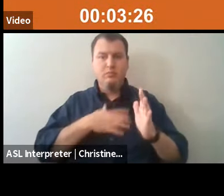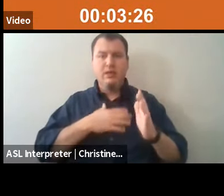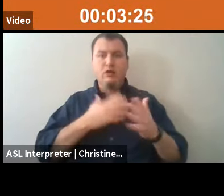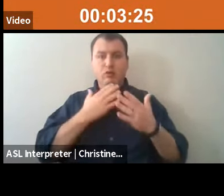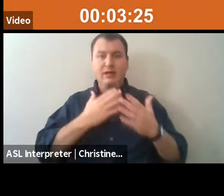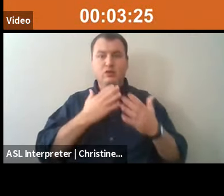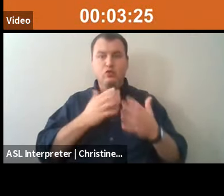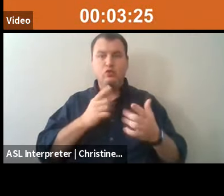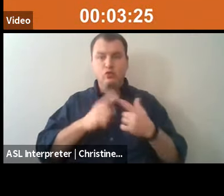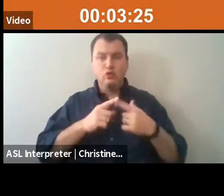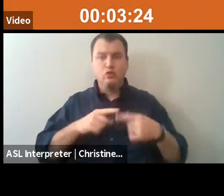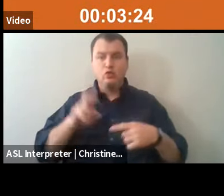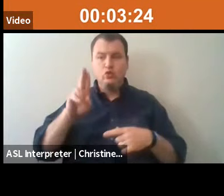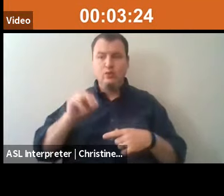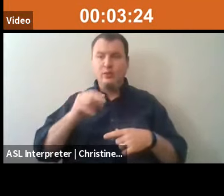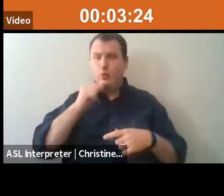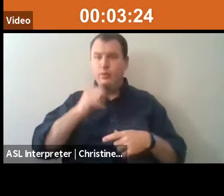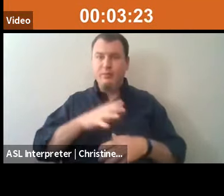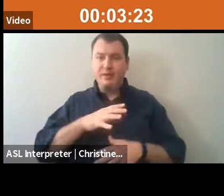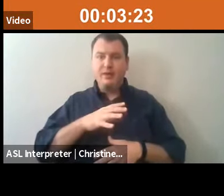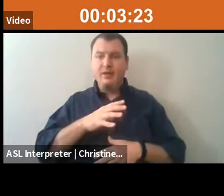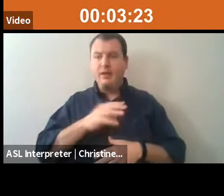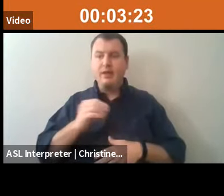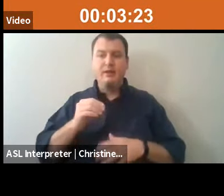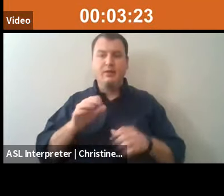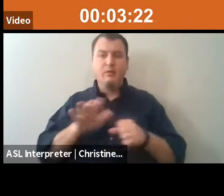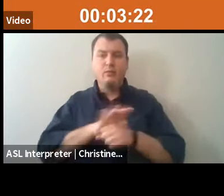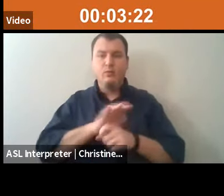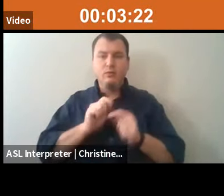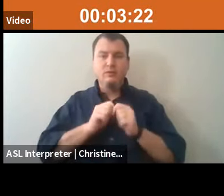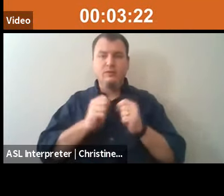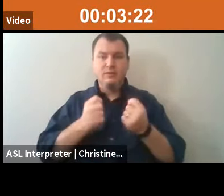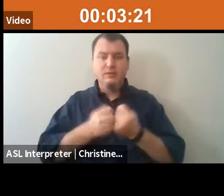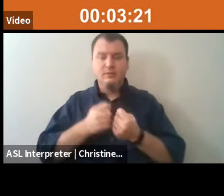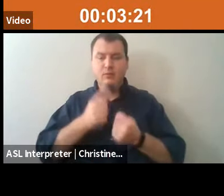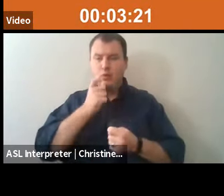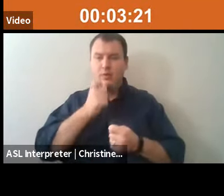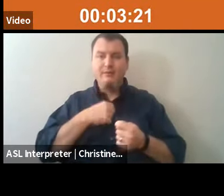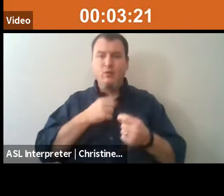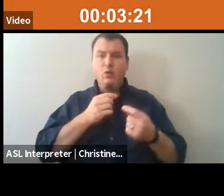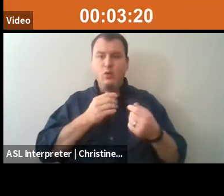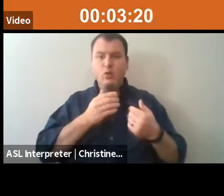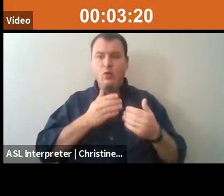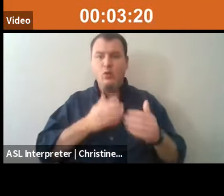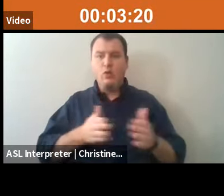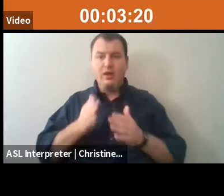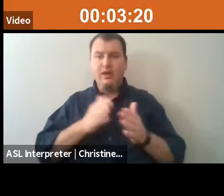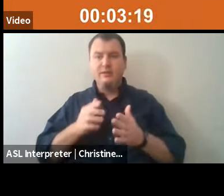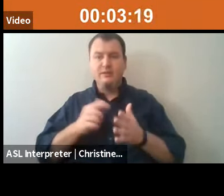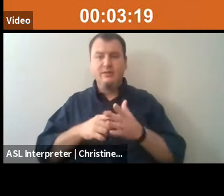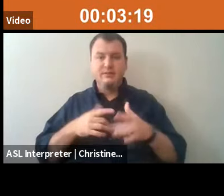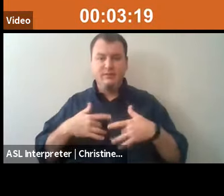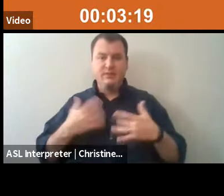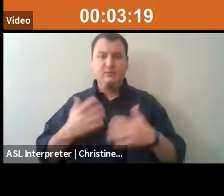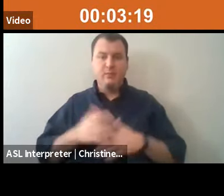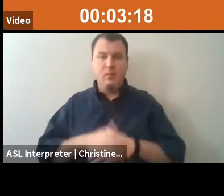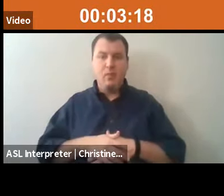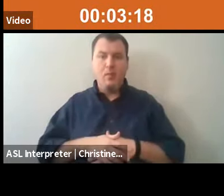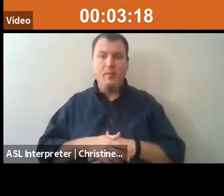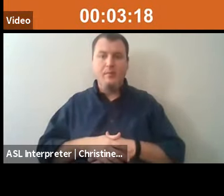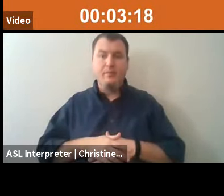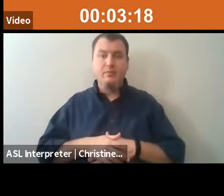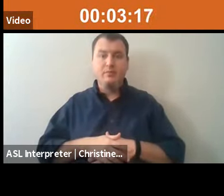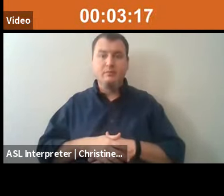que habéis trabajado para organizar este evento, que quiere mostrar el trabajo que está